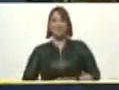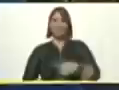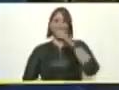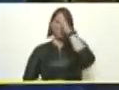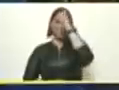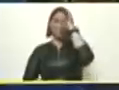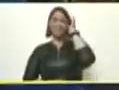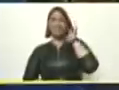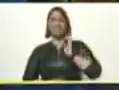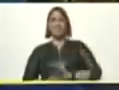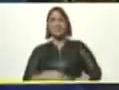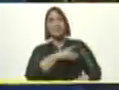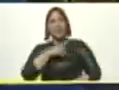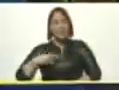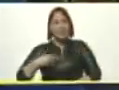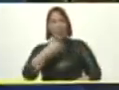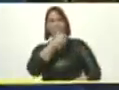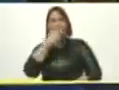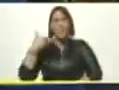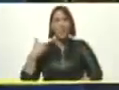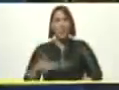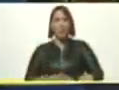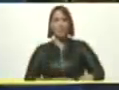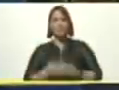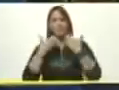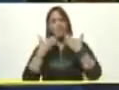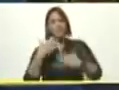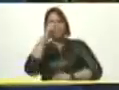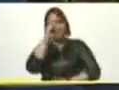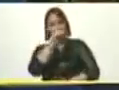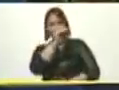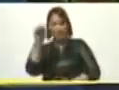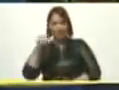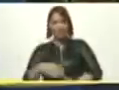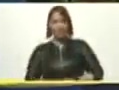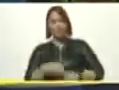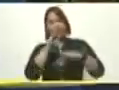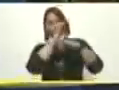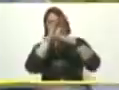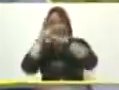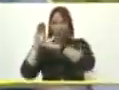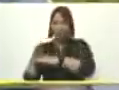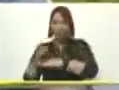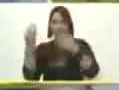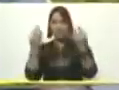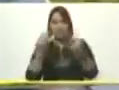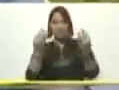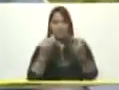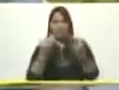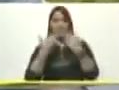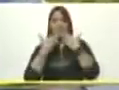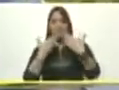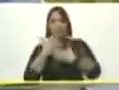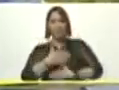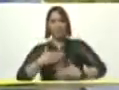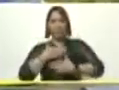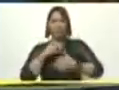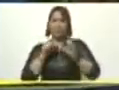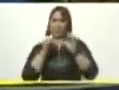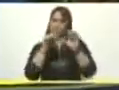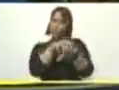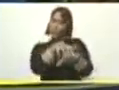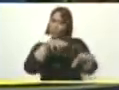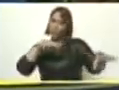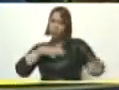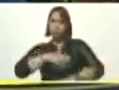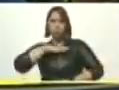Te deseo lo mejor maestro Muchas gracias presidente Dios te bendiga te proteja y te favorezca Gracias y sigue llenando